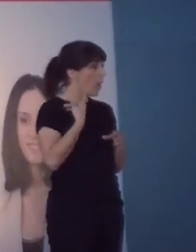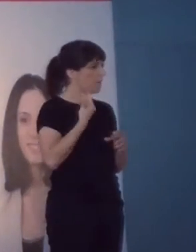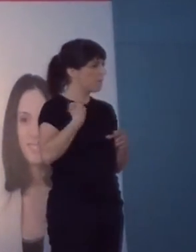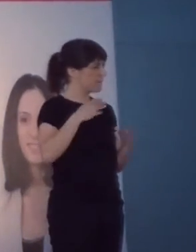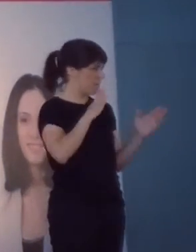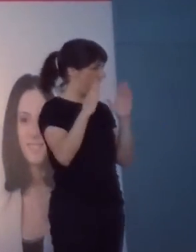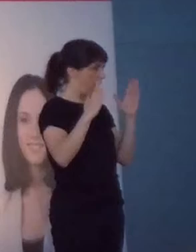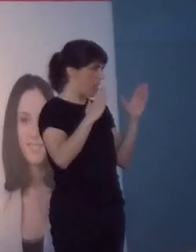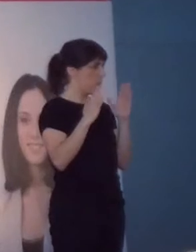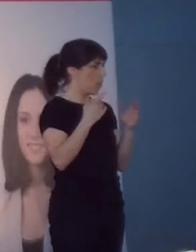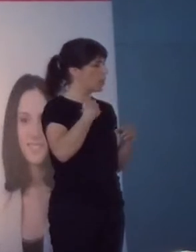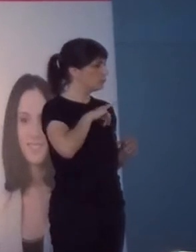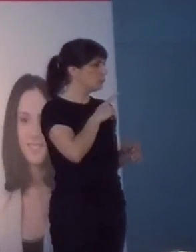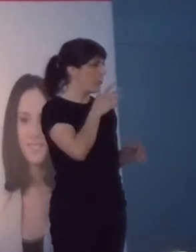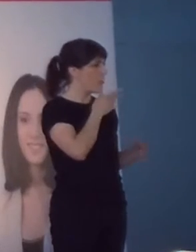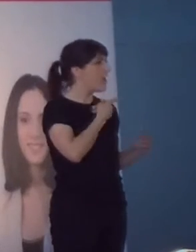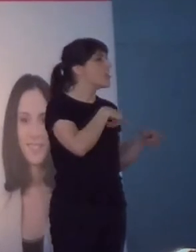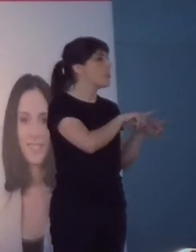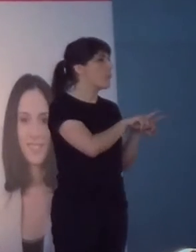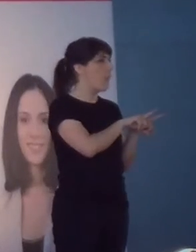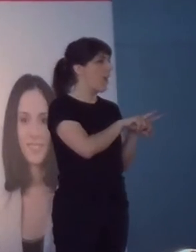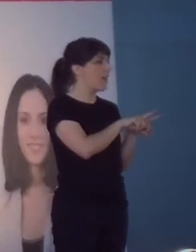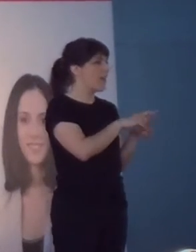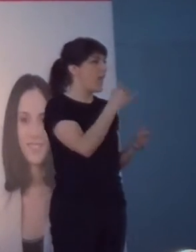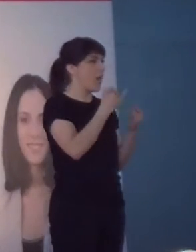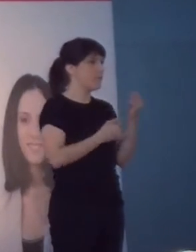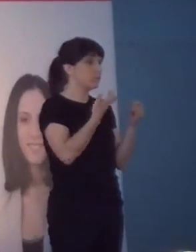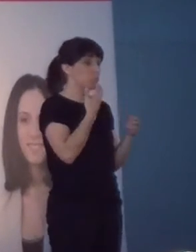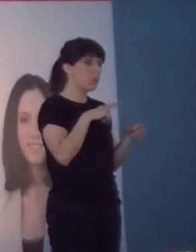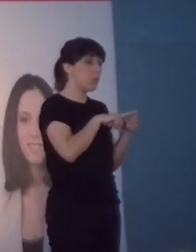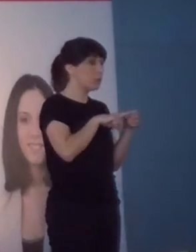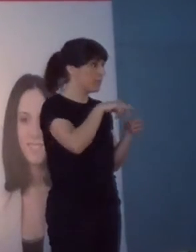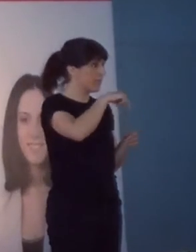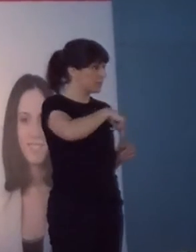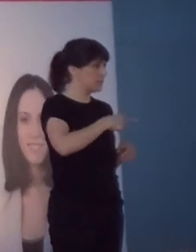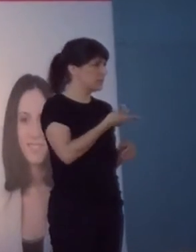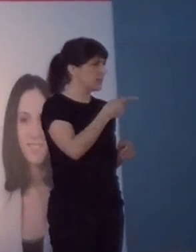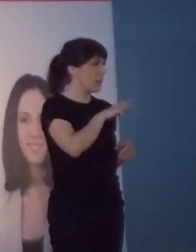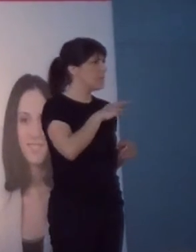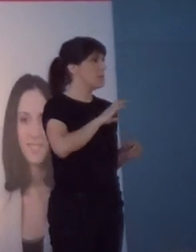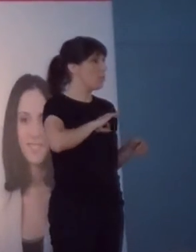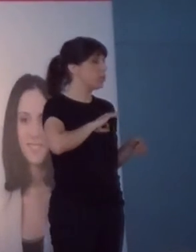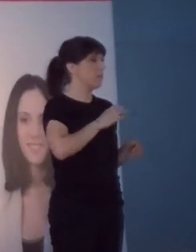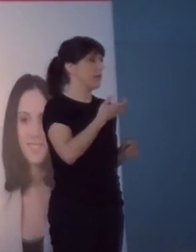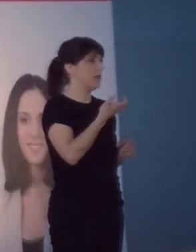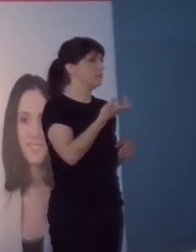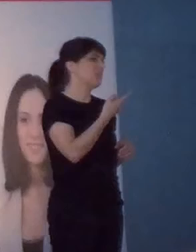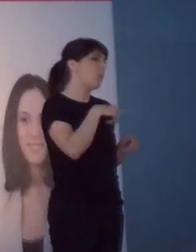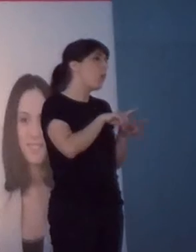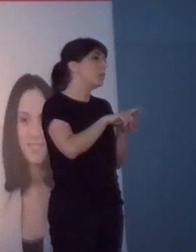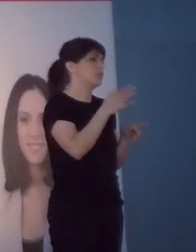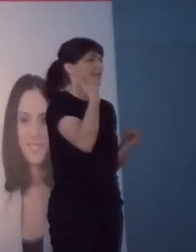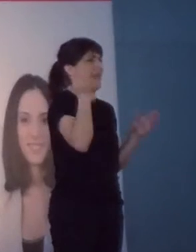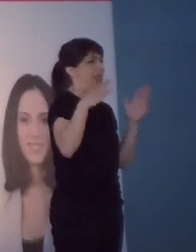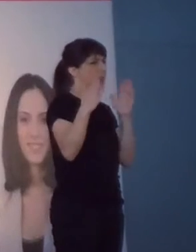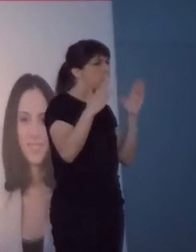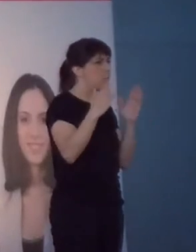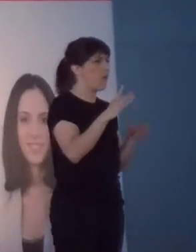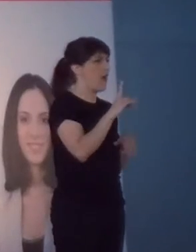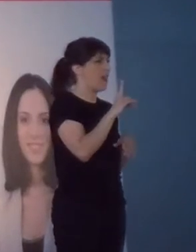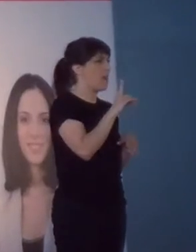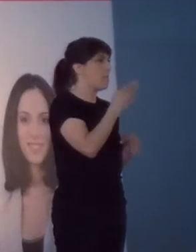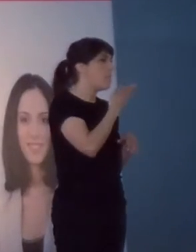1936. Pola mesma razón que pola toda a provincia de Pontevedra, Alexandre Góbrea se paseou do brazo cabellista,